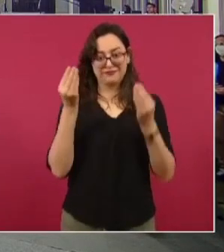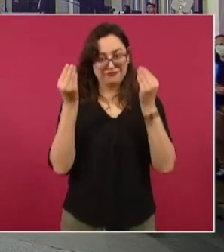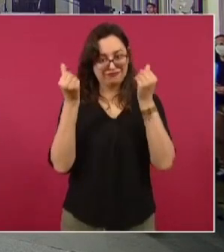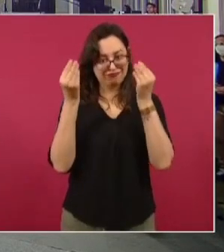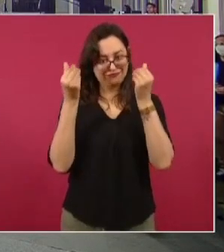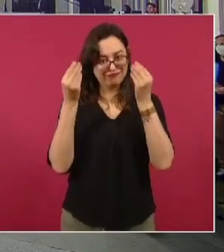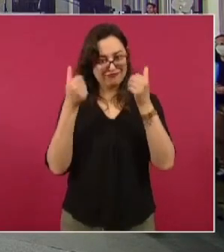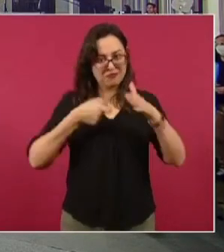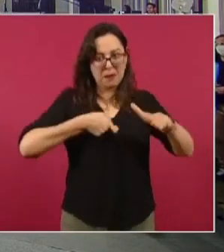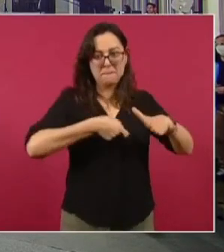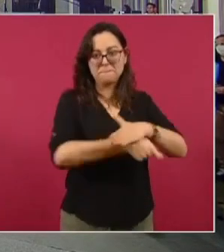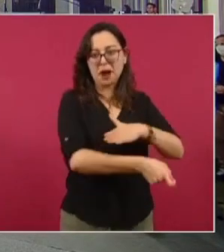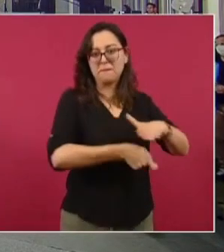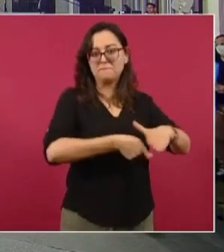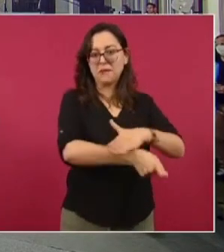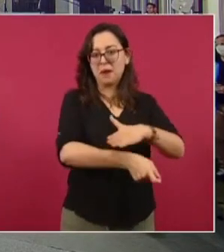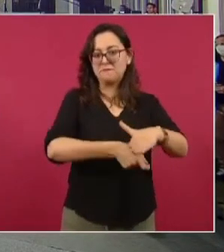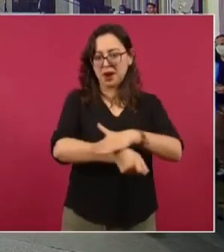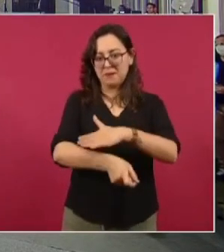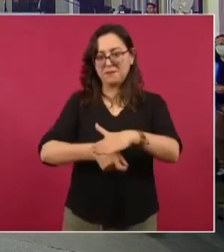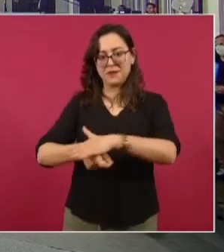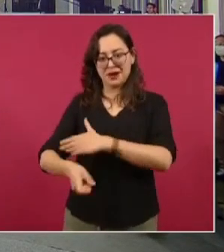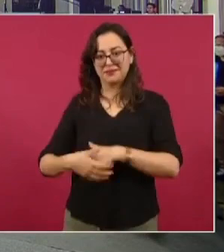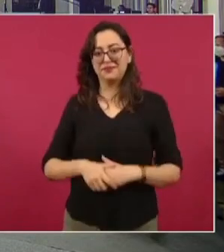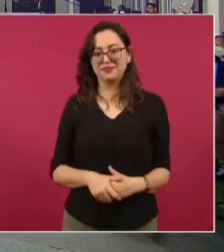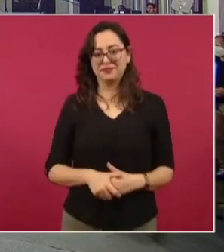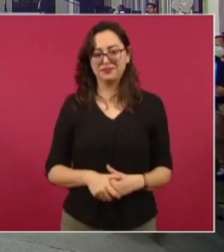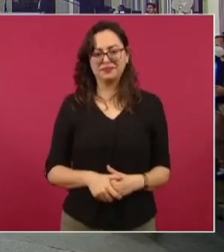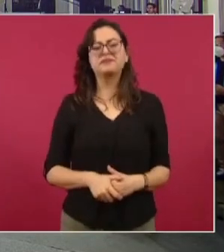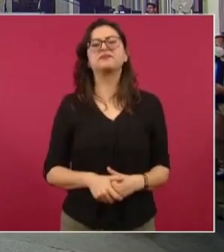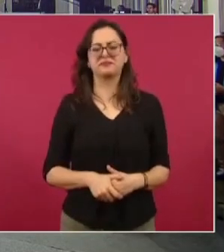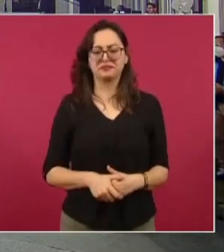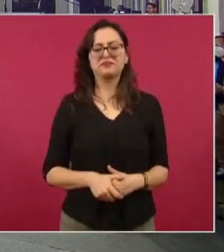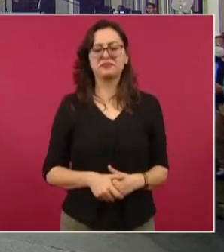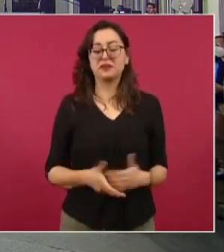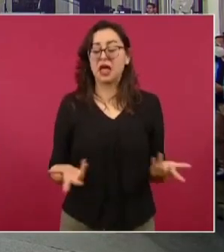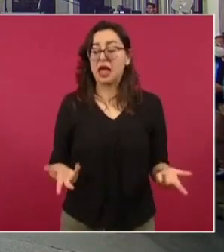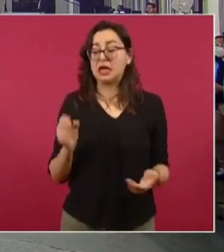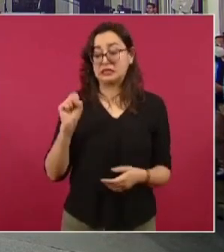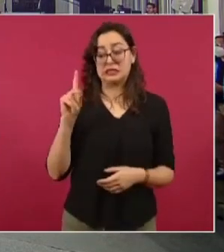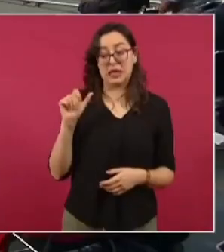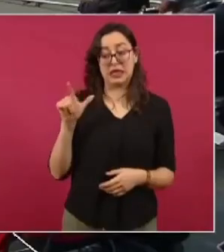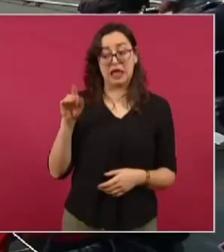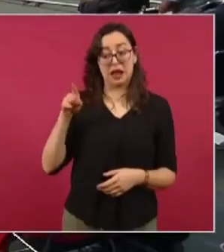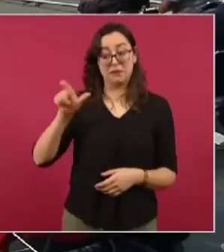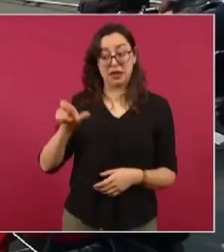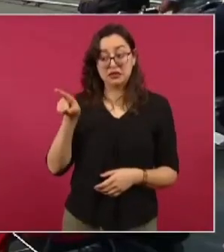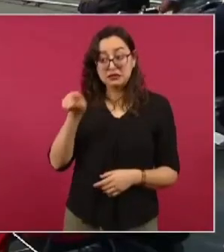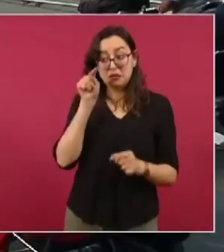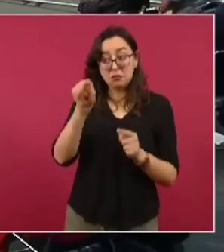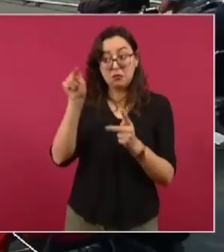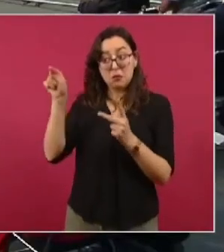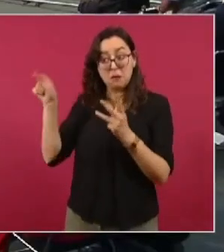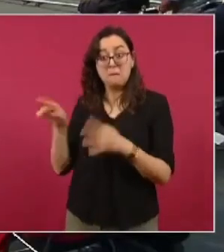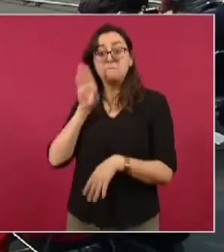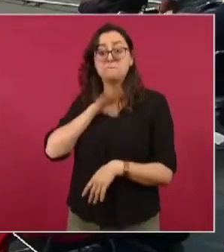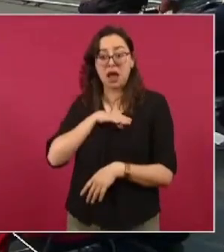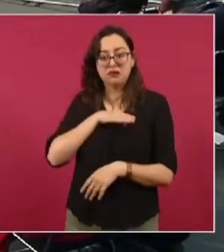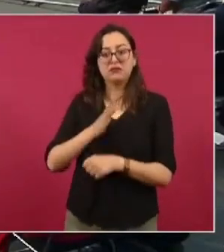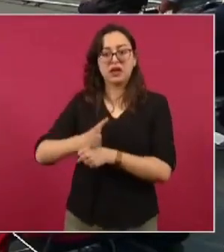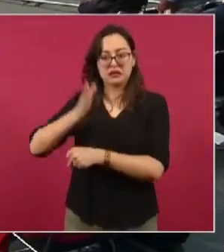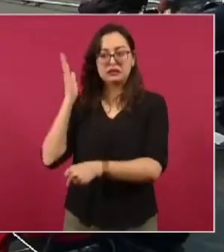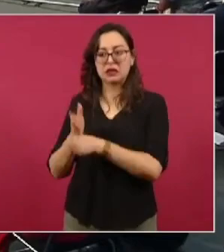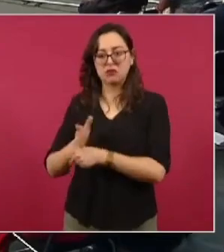entonces se va a castigar a los de Galmex y se va a estar informando gracias ya